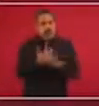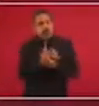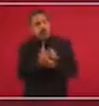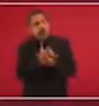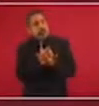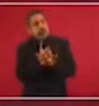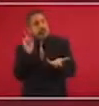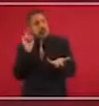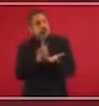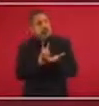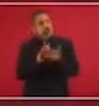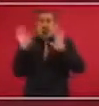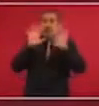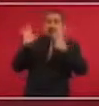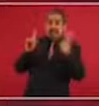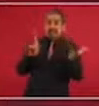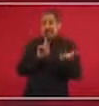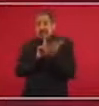Tijuana,